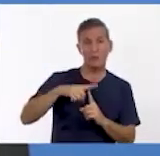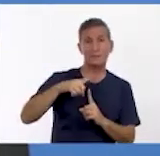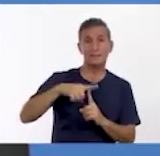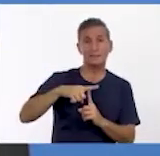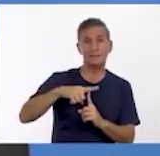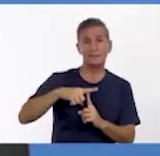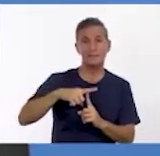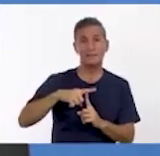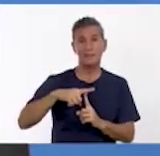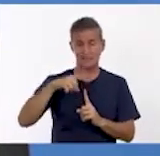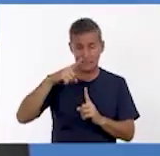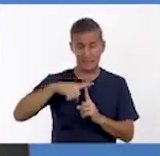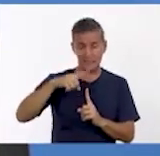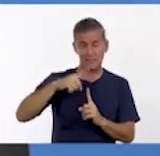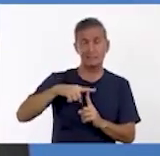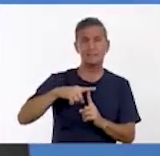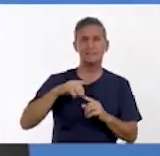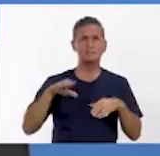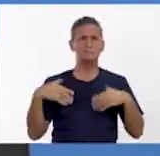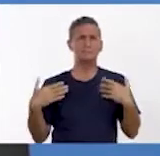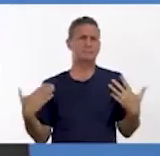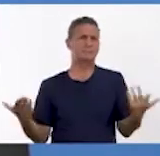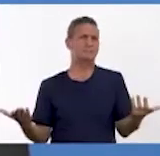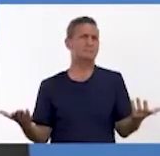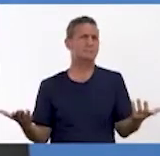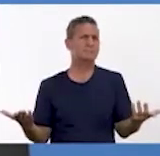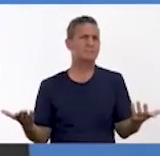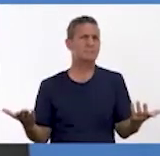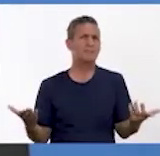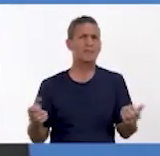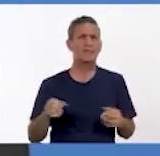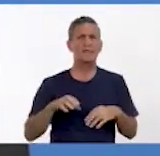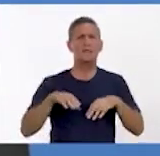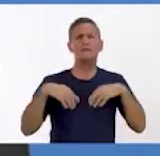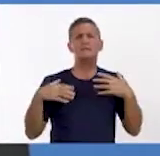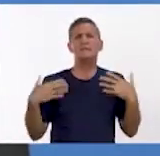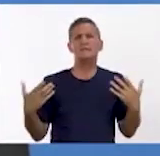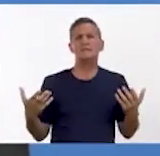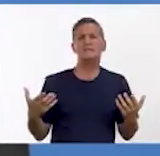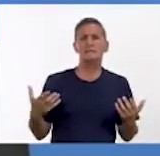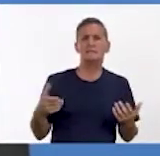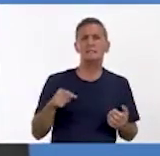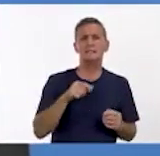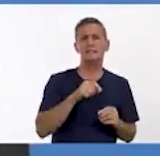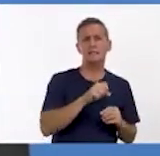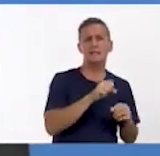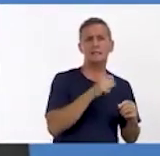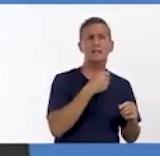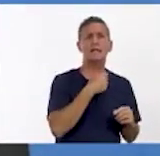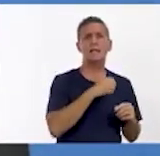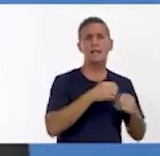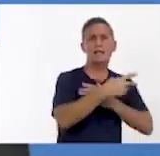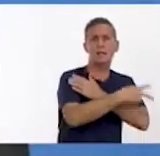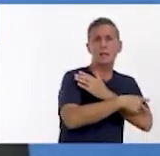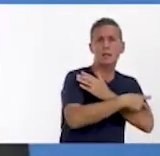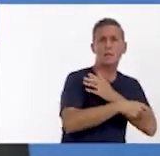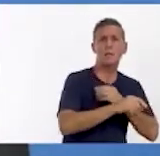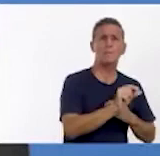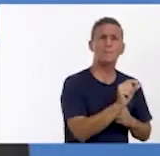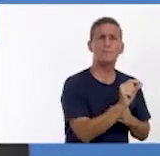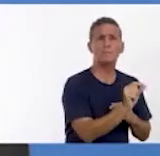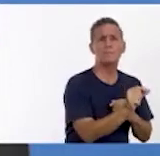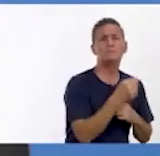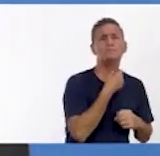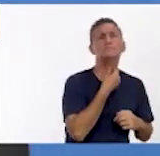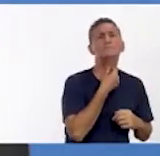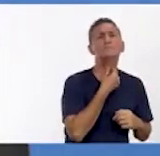tarea plantea qué sucede en los países subdesarrollados en relación con los desarrollados y